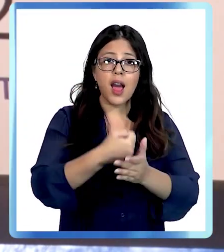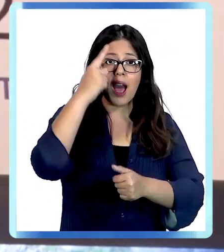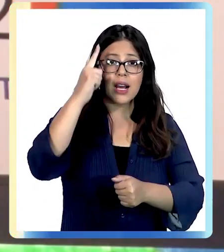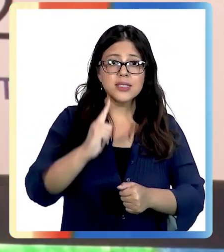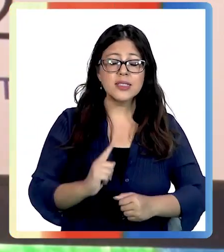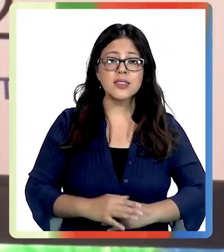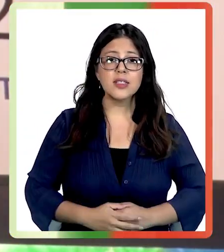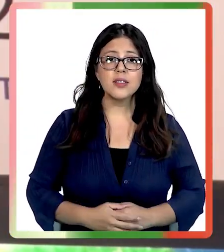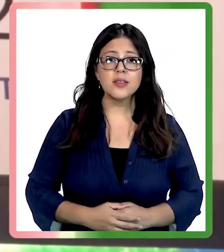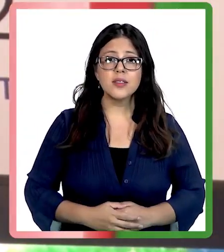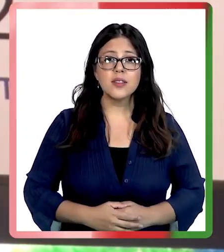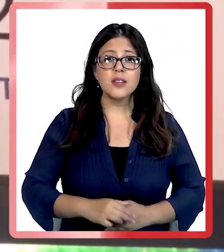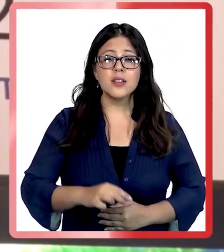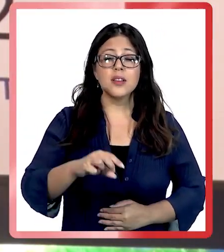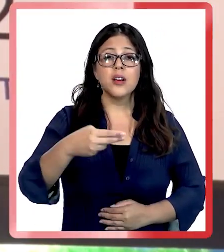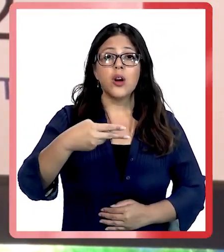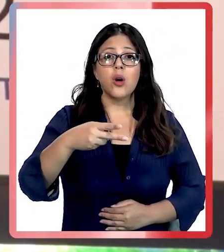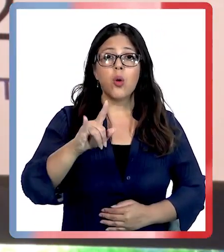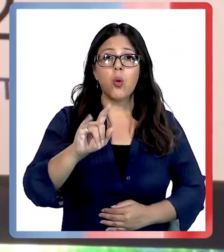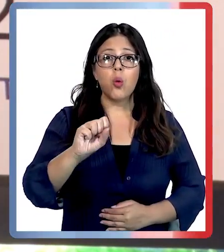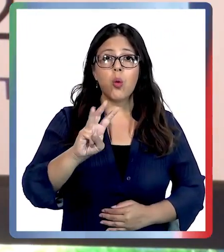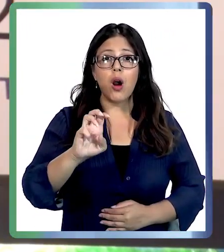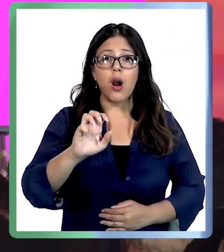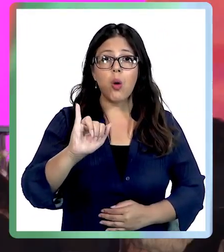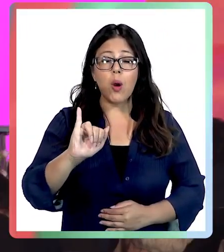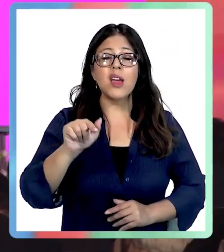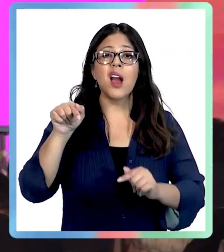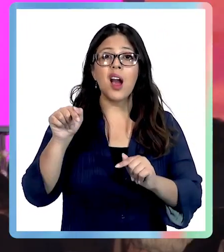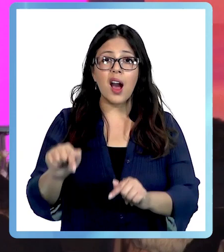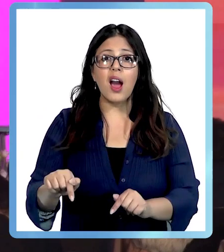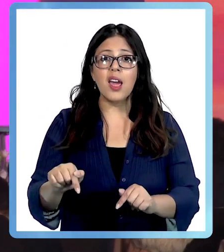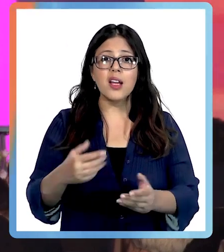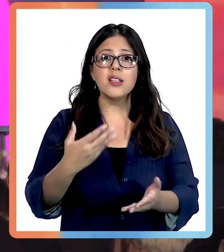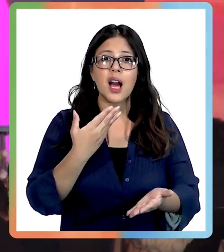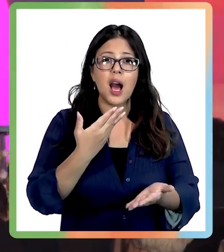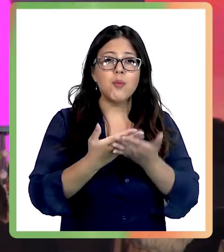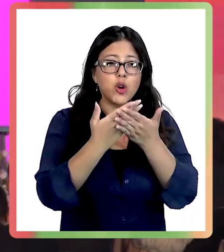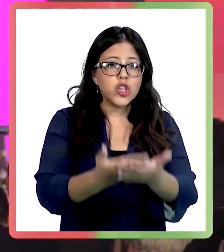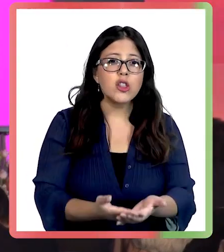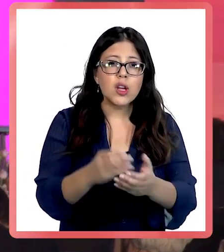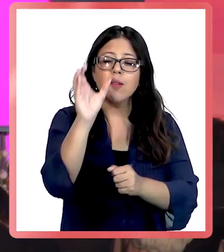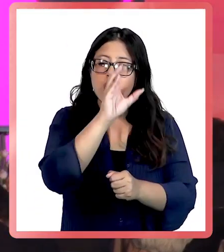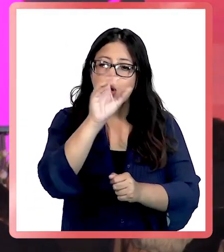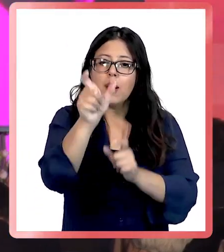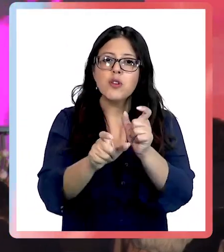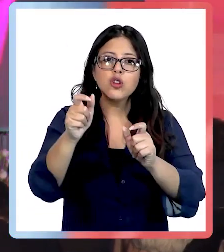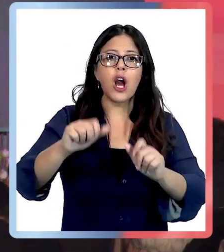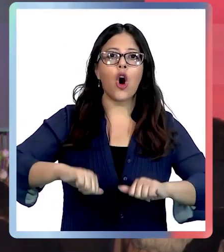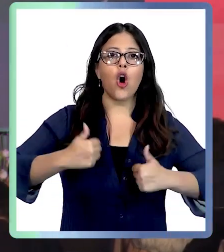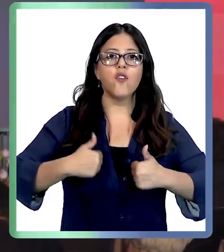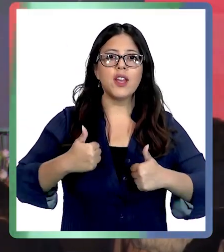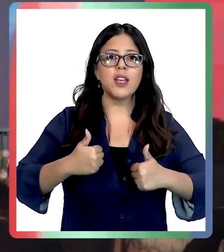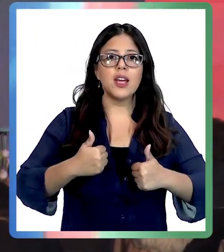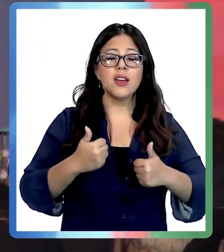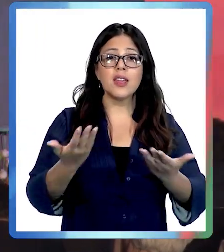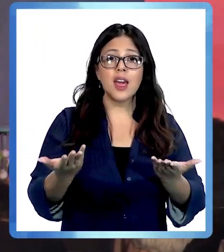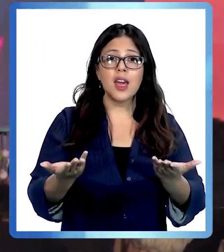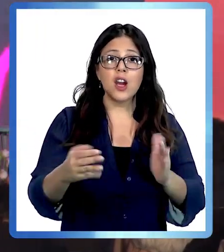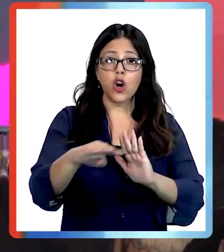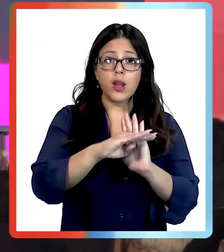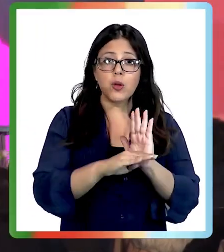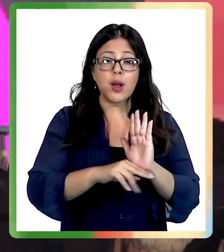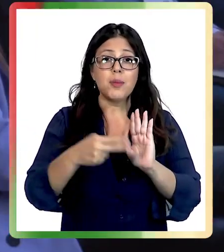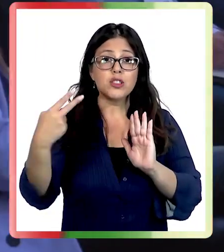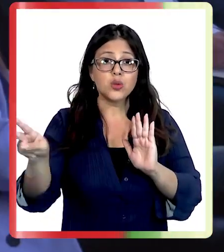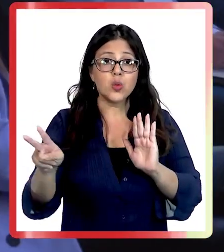está apostando por la búsqueda de talentos jóvenes a través del programa six for the future semillas para el futuro trabajan